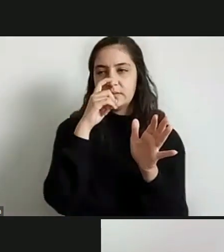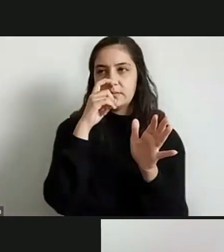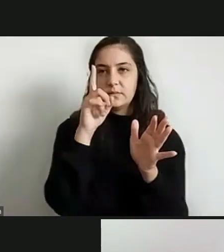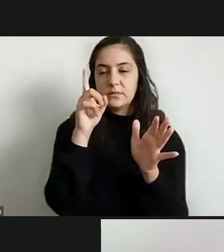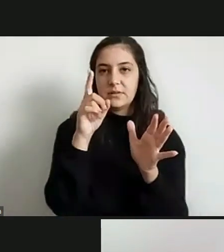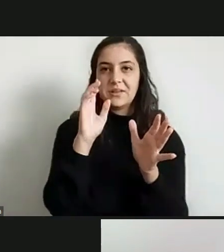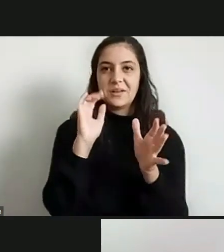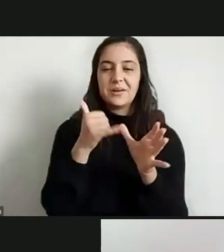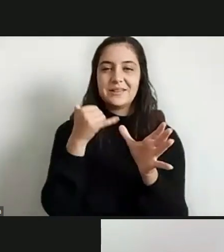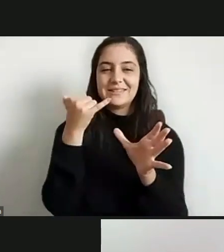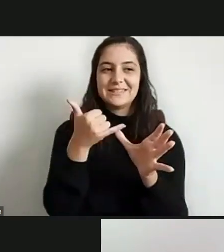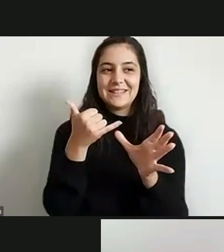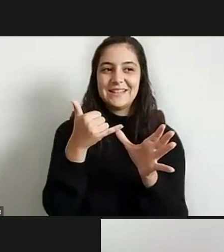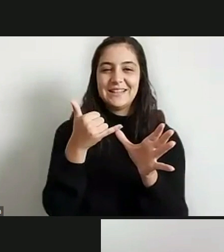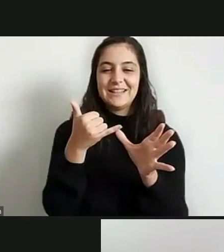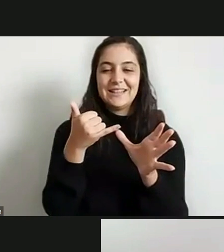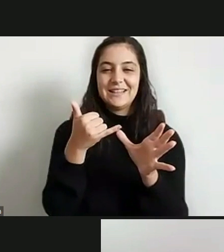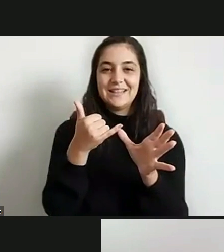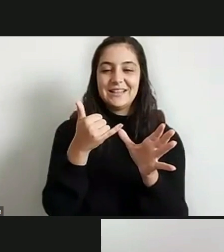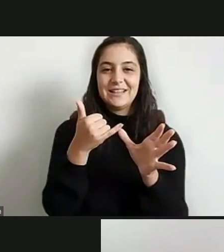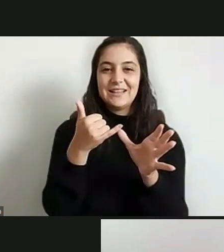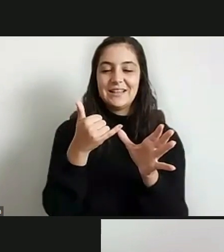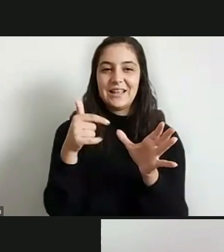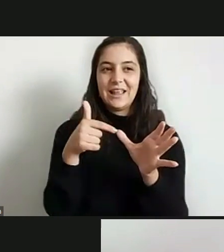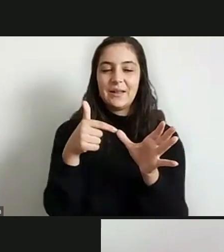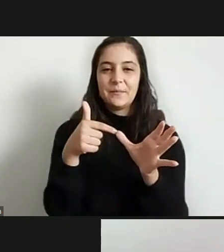enseguida les digo.